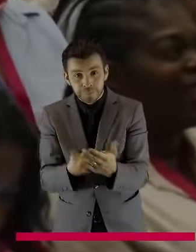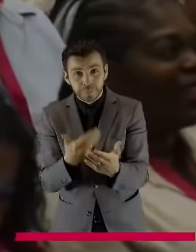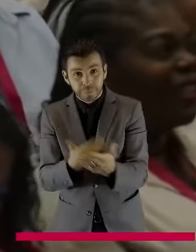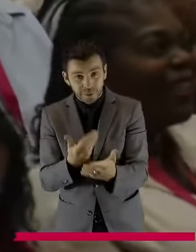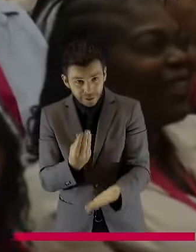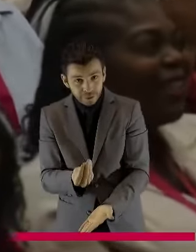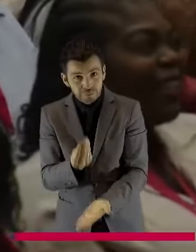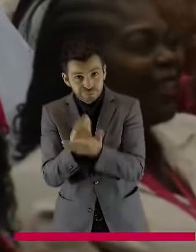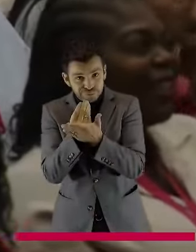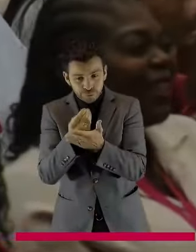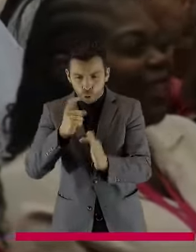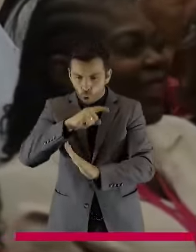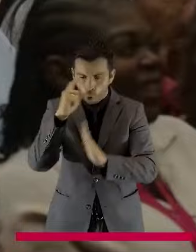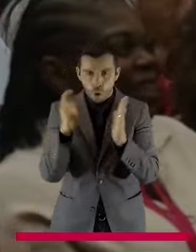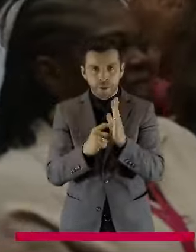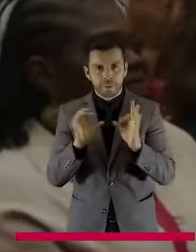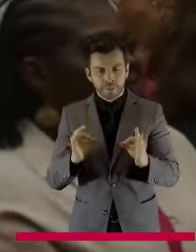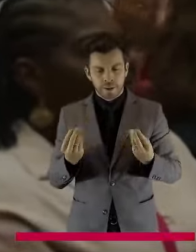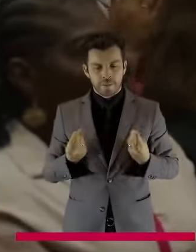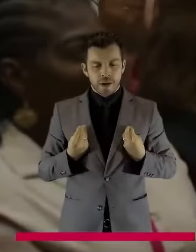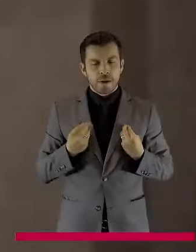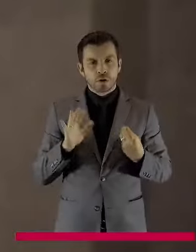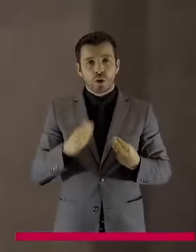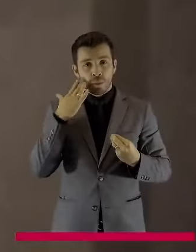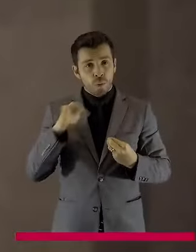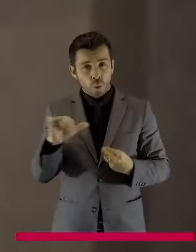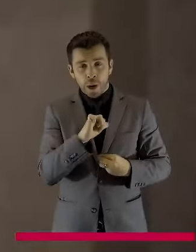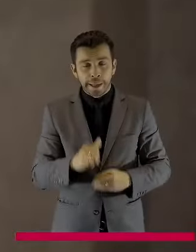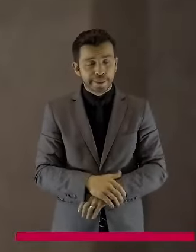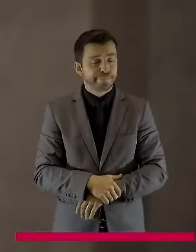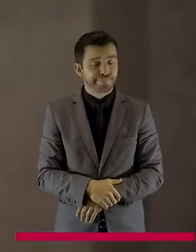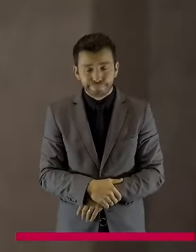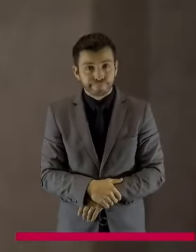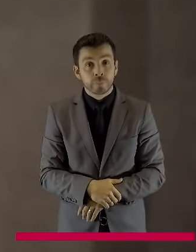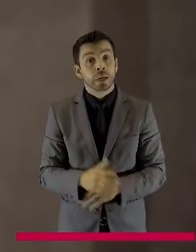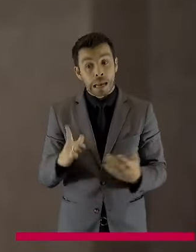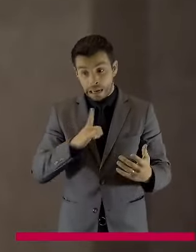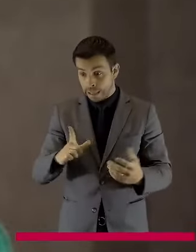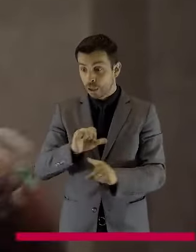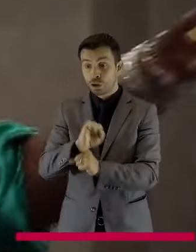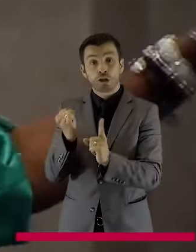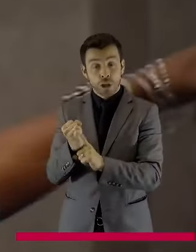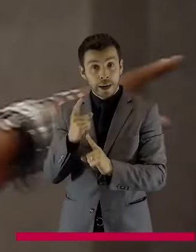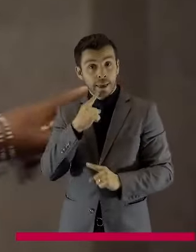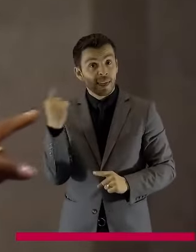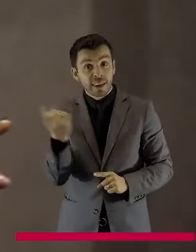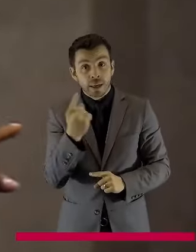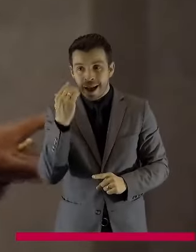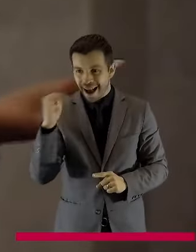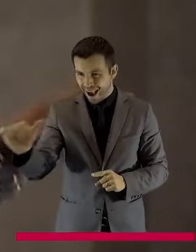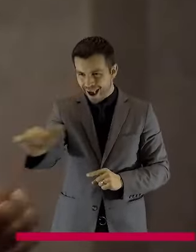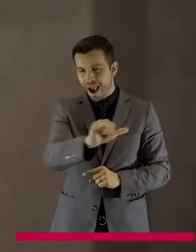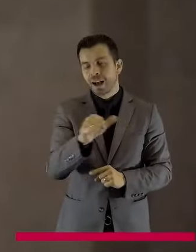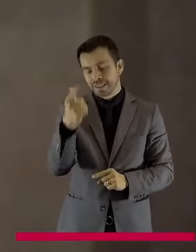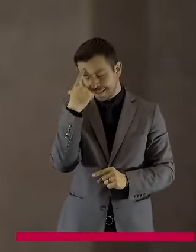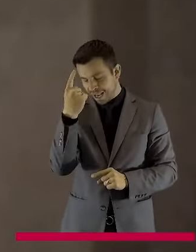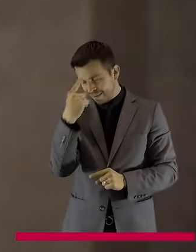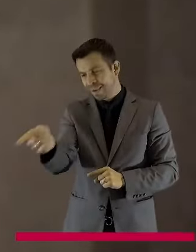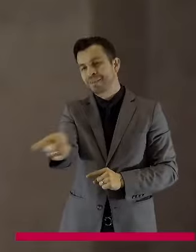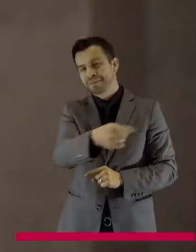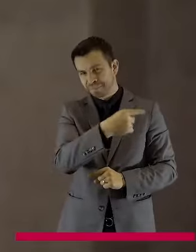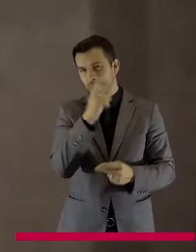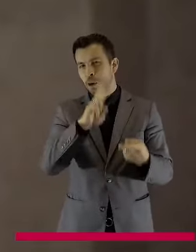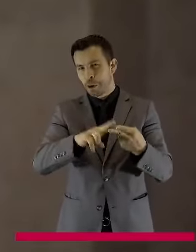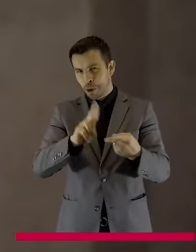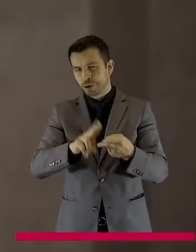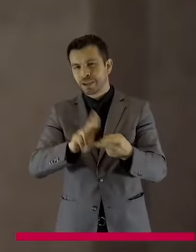de manera concreta la vida de las mujeres. Como vengo del liderazgo social y sé que todas ustedes han pasado por ahí, de